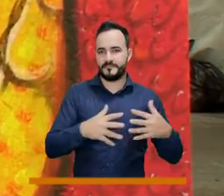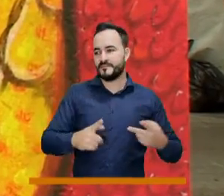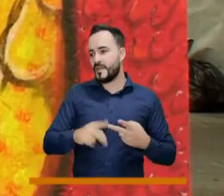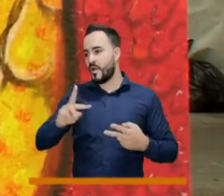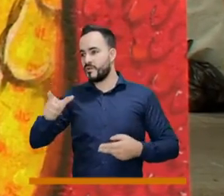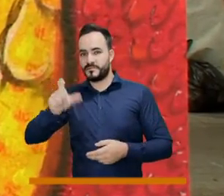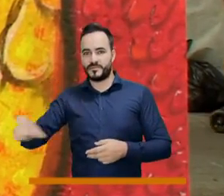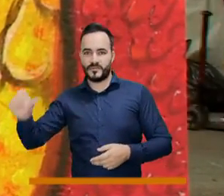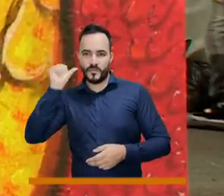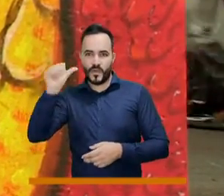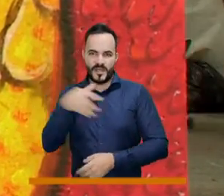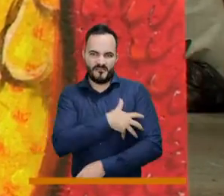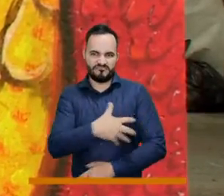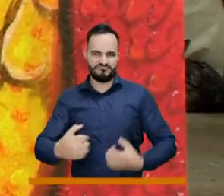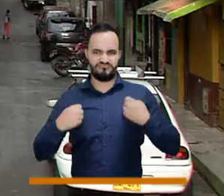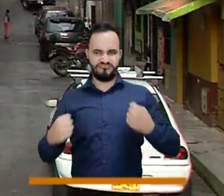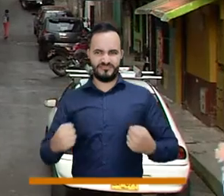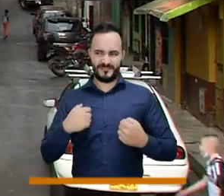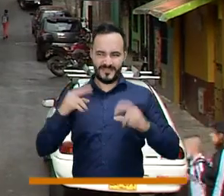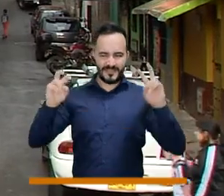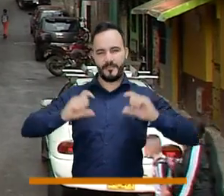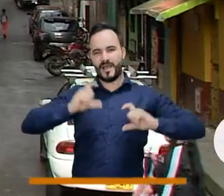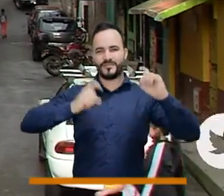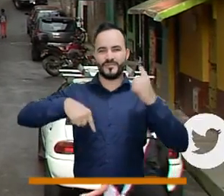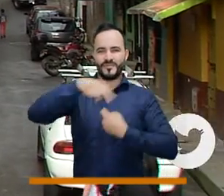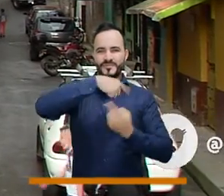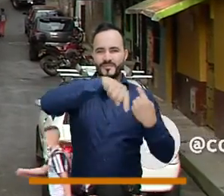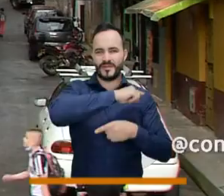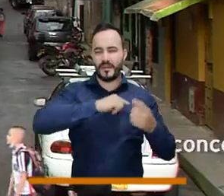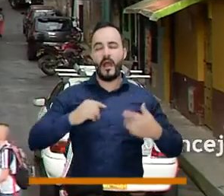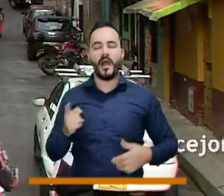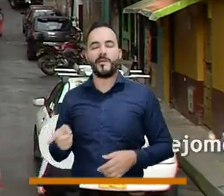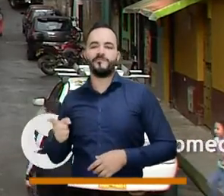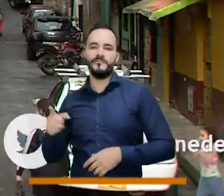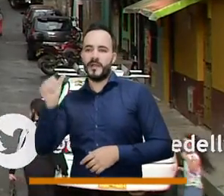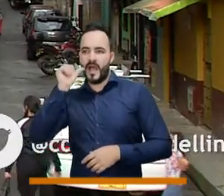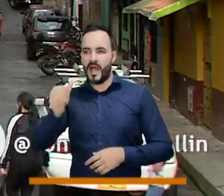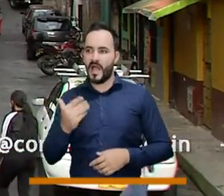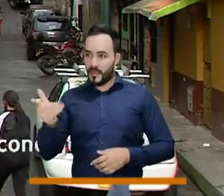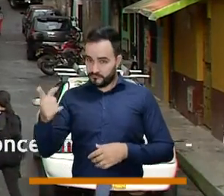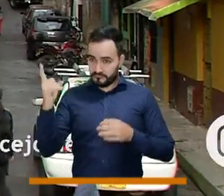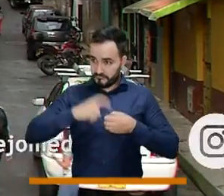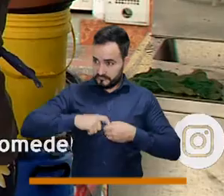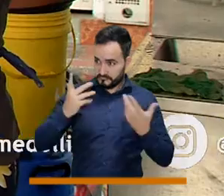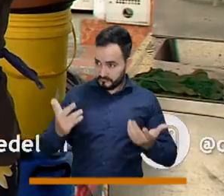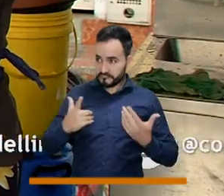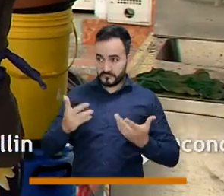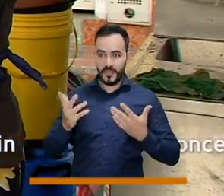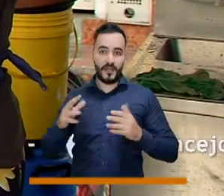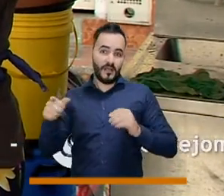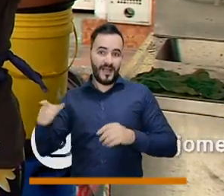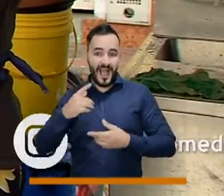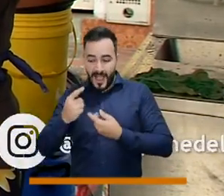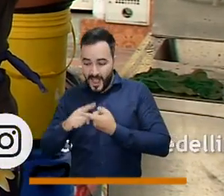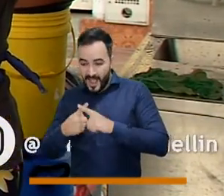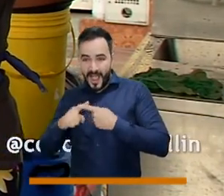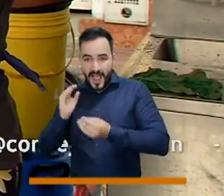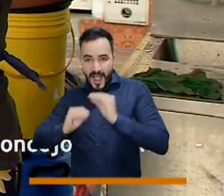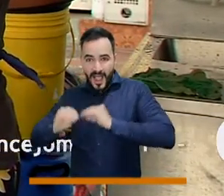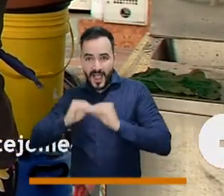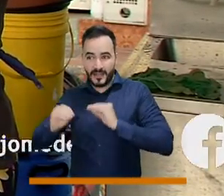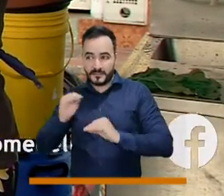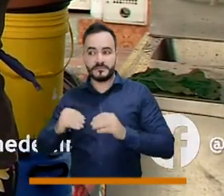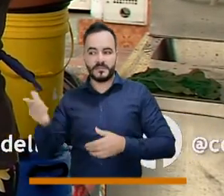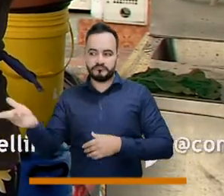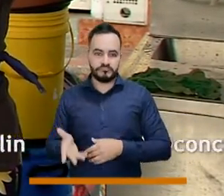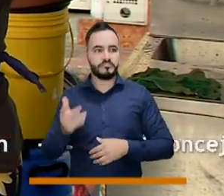el turismo tenemos una línea donde ellas venden las cosas que hacen. La mayoría mujeres, ¿no? La mayoría mujeres, ¿cierto? Entonces,